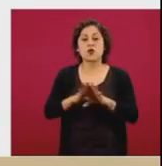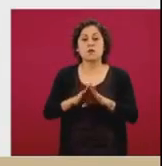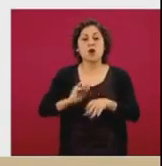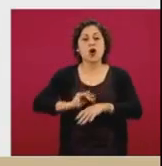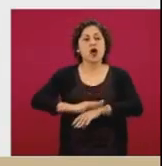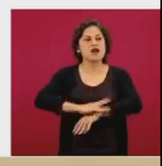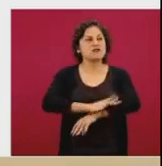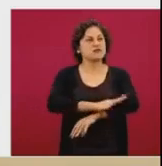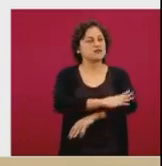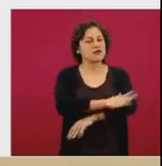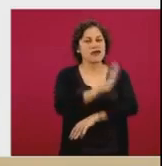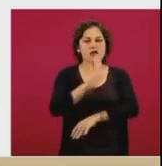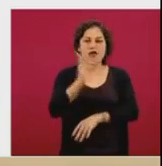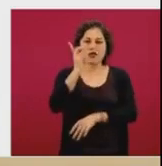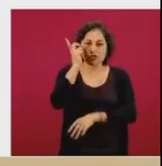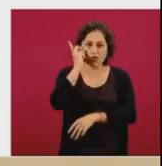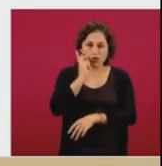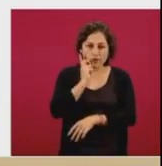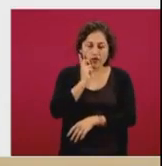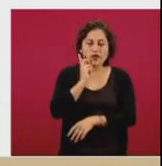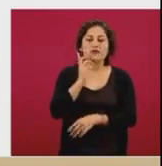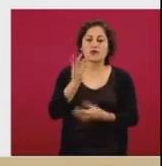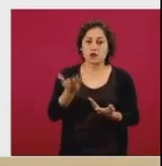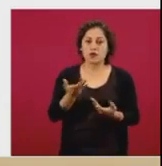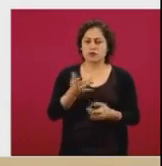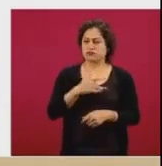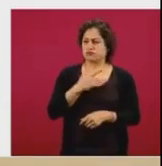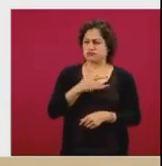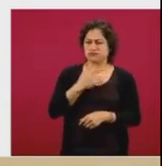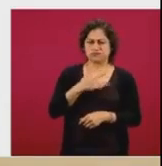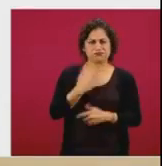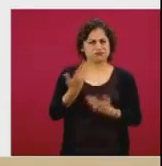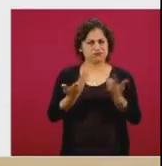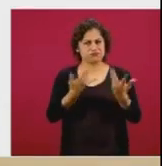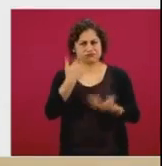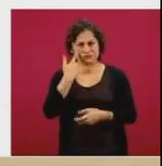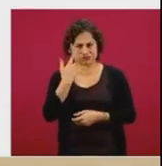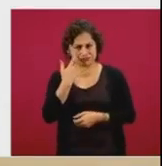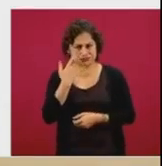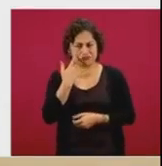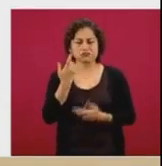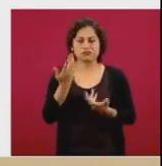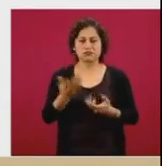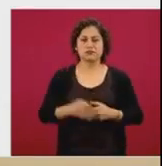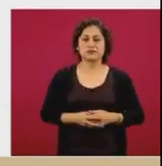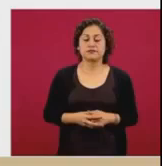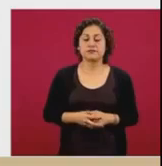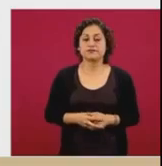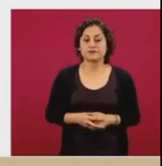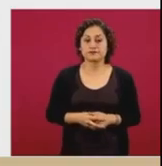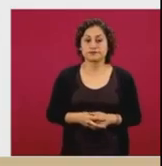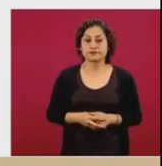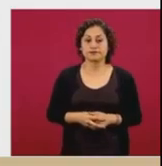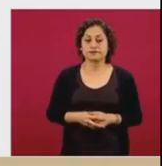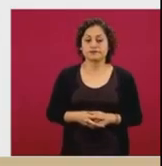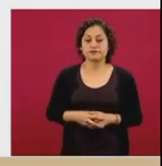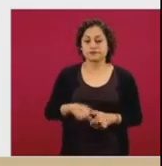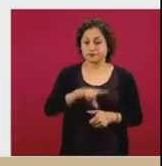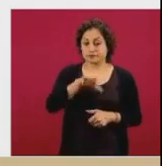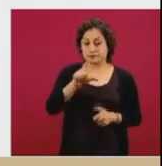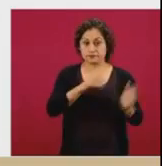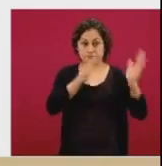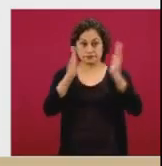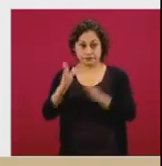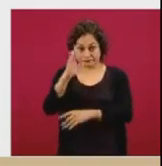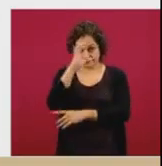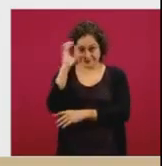está teniendo un estímulo como tal y sin en cambio la puede llegar a tener el enfermo. En segundo lugar